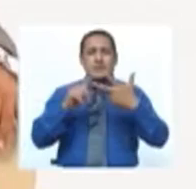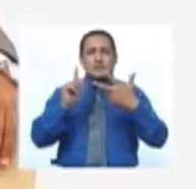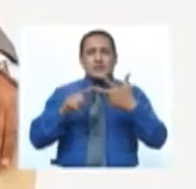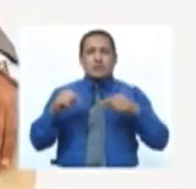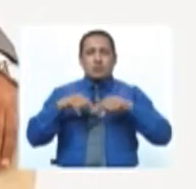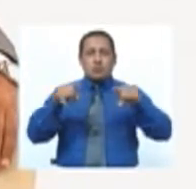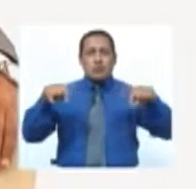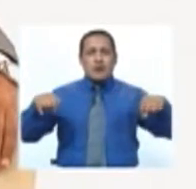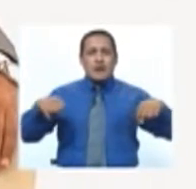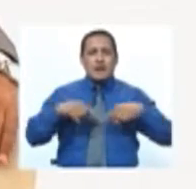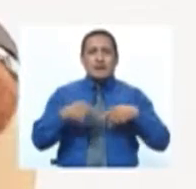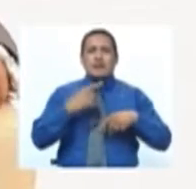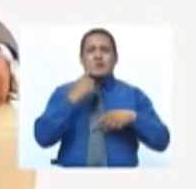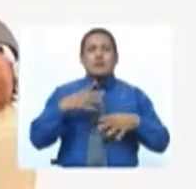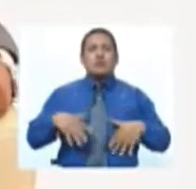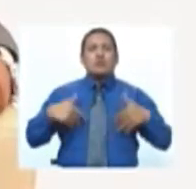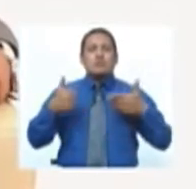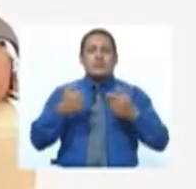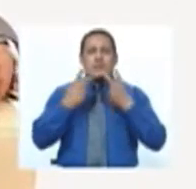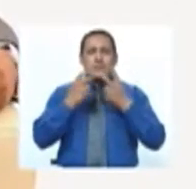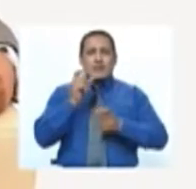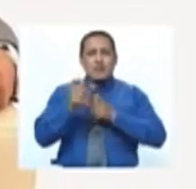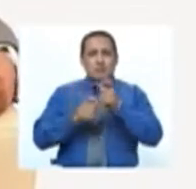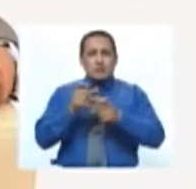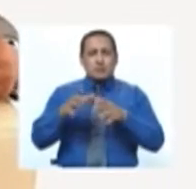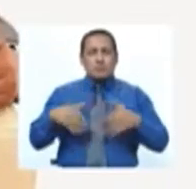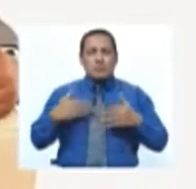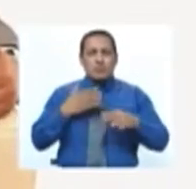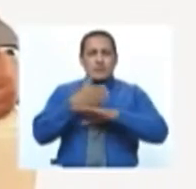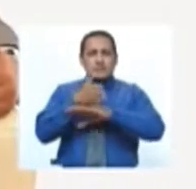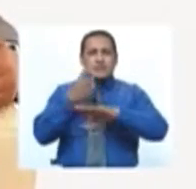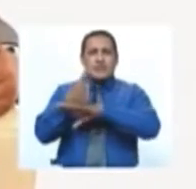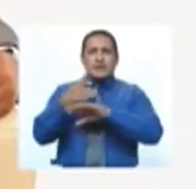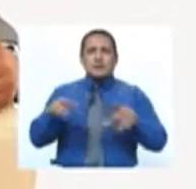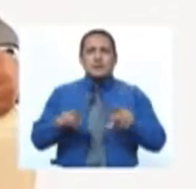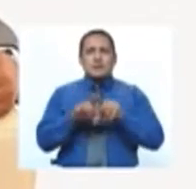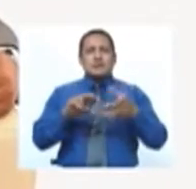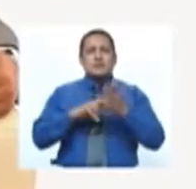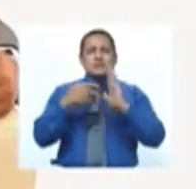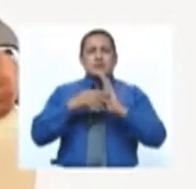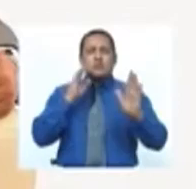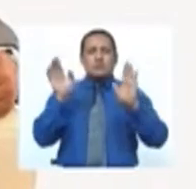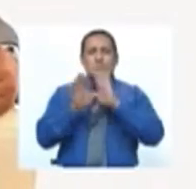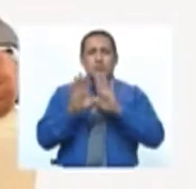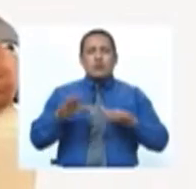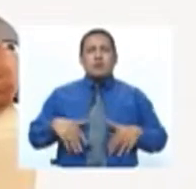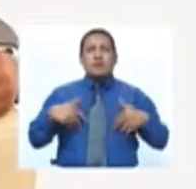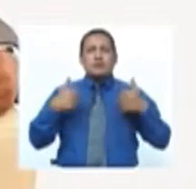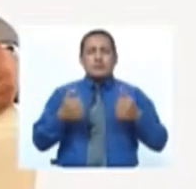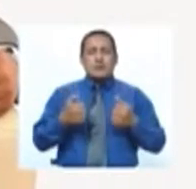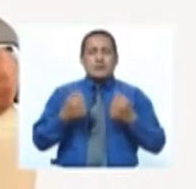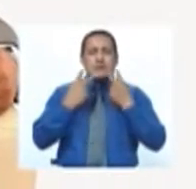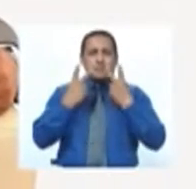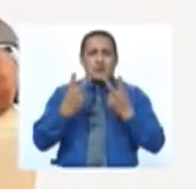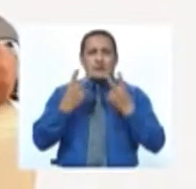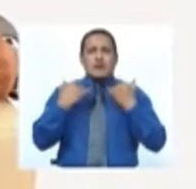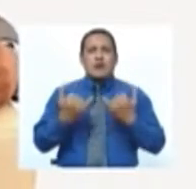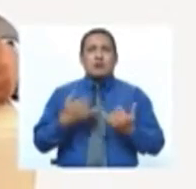tercer espacio, la posibilidad en que los ciudadanos podemos intervenir respecto a la posibilidad